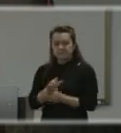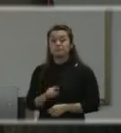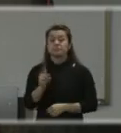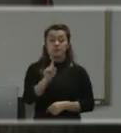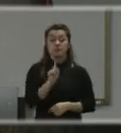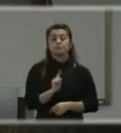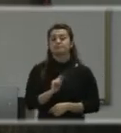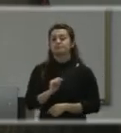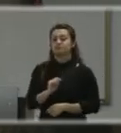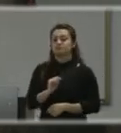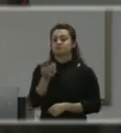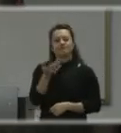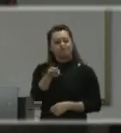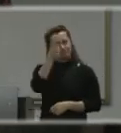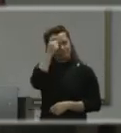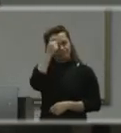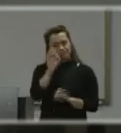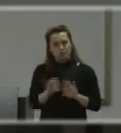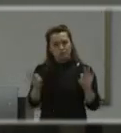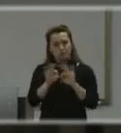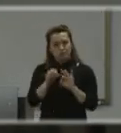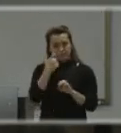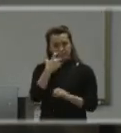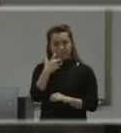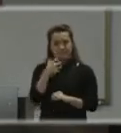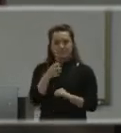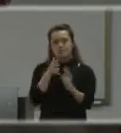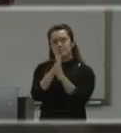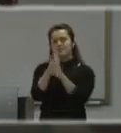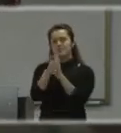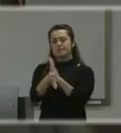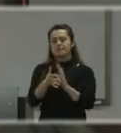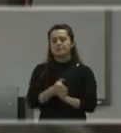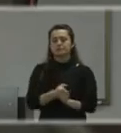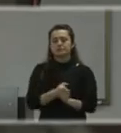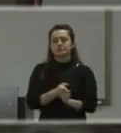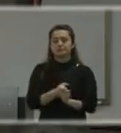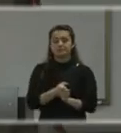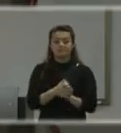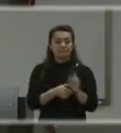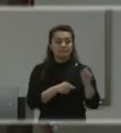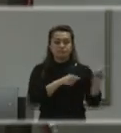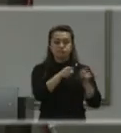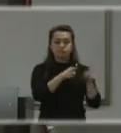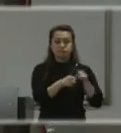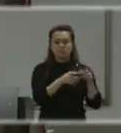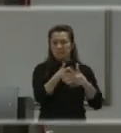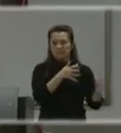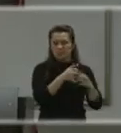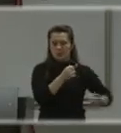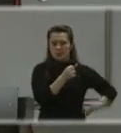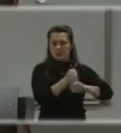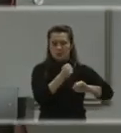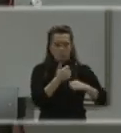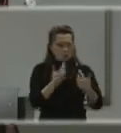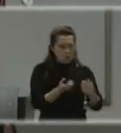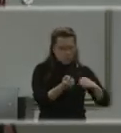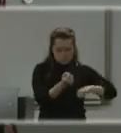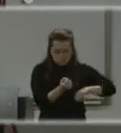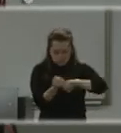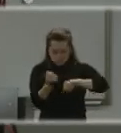cosas que es importante resaltar de lo que se decía es que los apoyos, cualquier sistema de apoyos que diseñemos, tiene